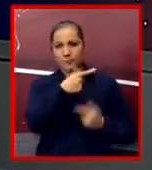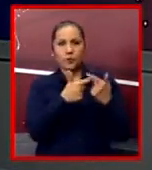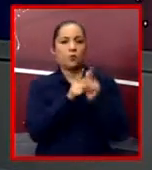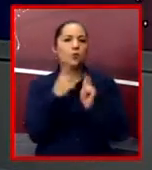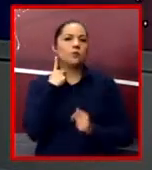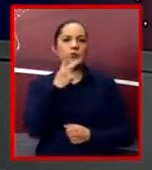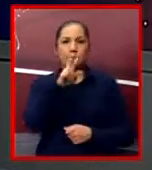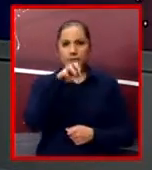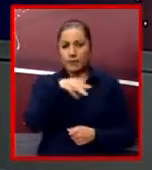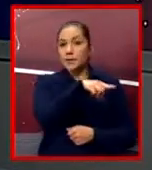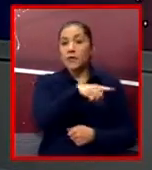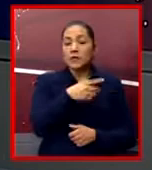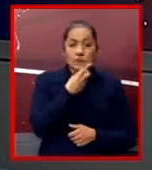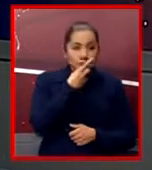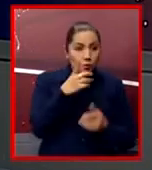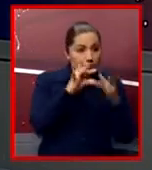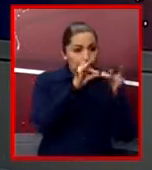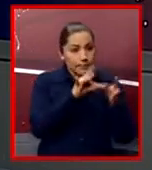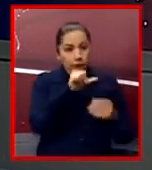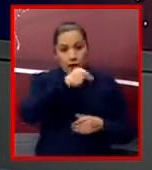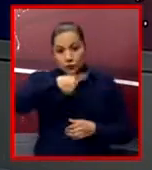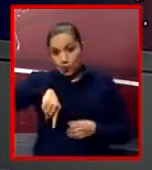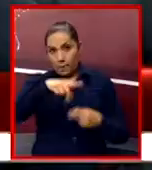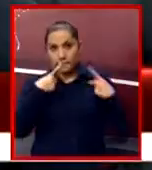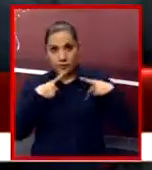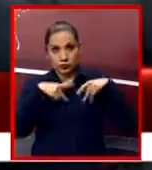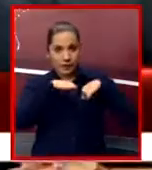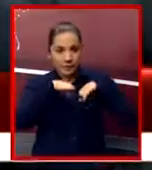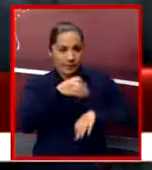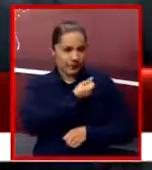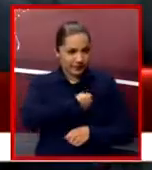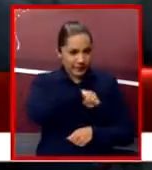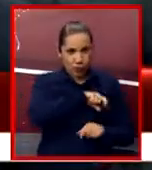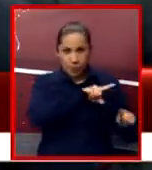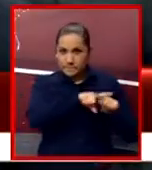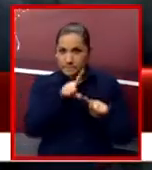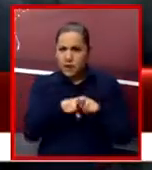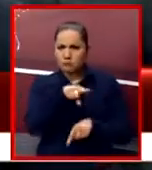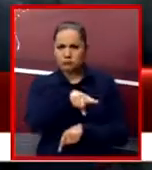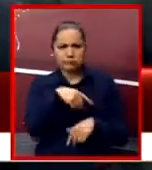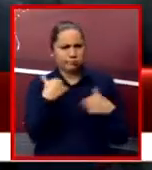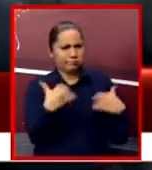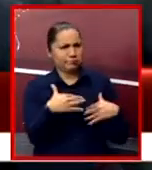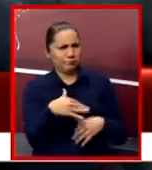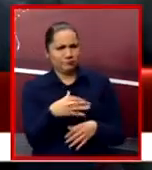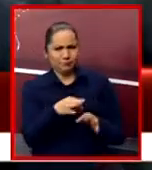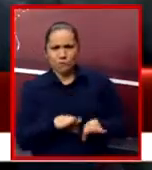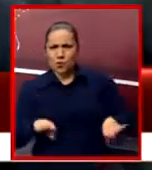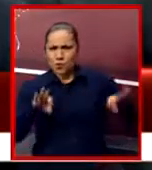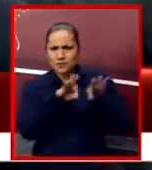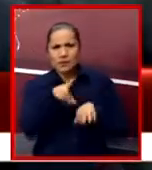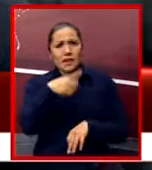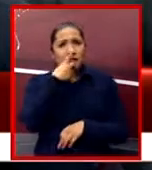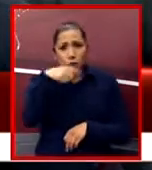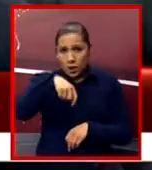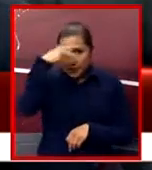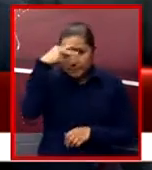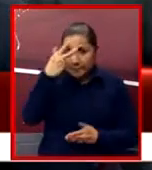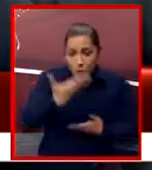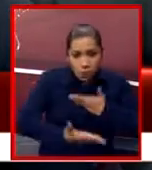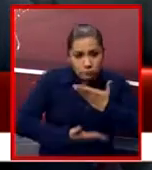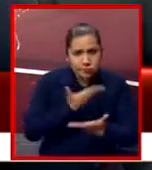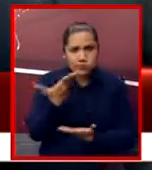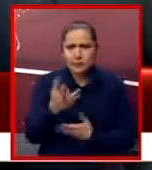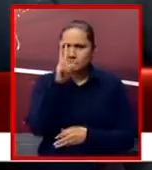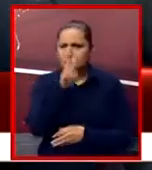la capacidad de los trabajadores de la salud es inigualable y calificó como excelente al servicio médico otorgado en el país. No obstante, se pronunció por un